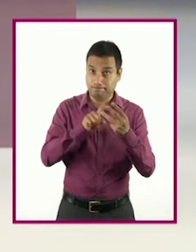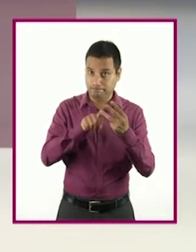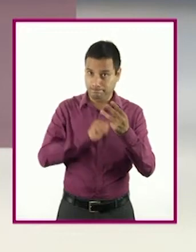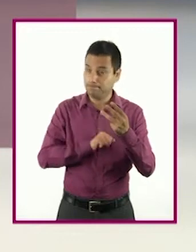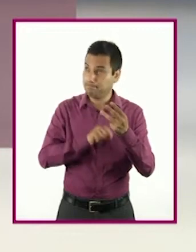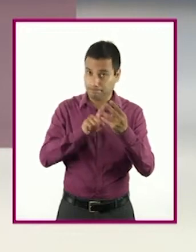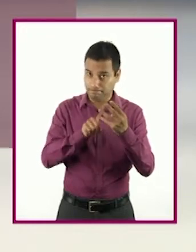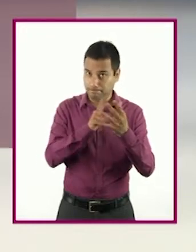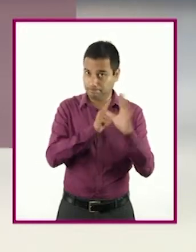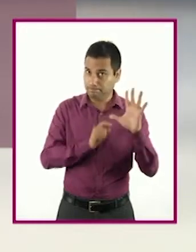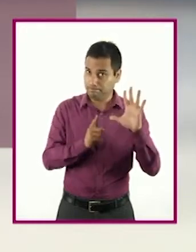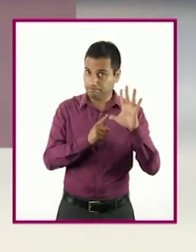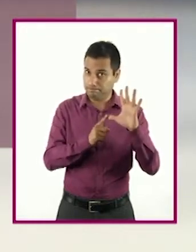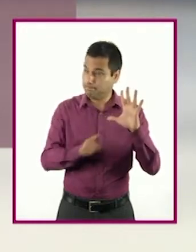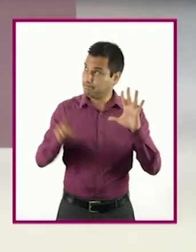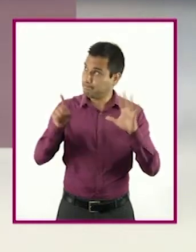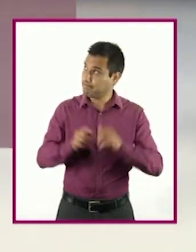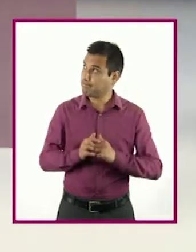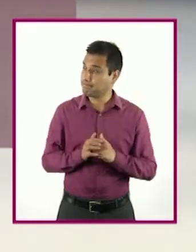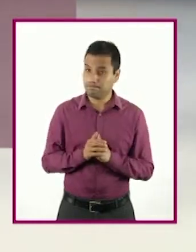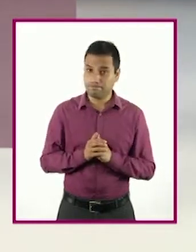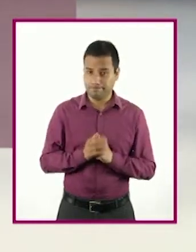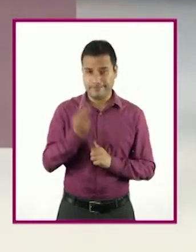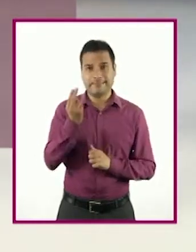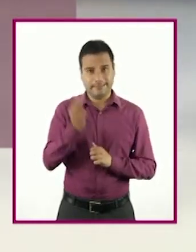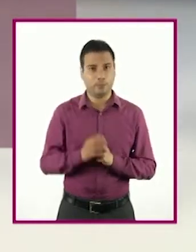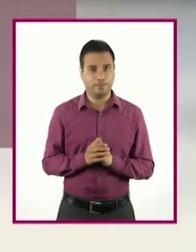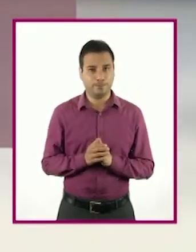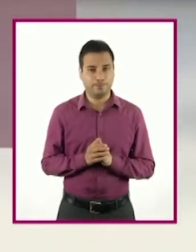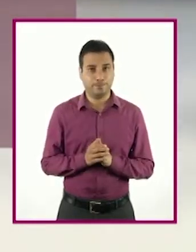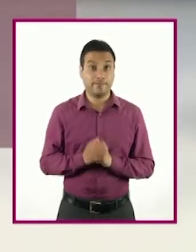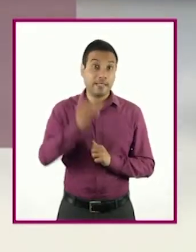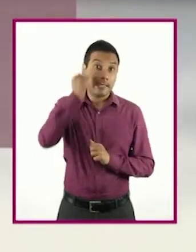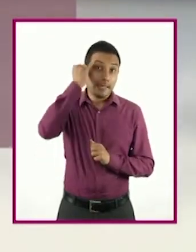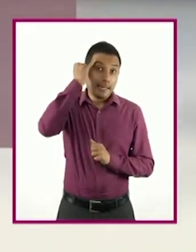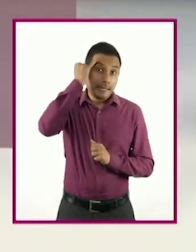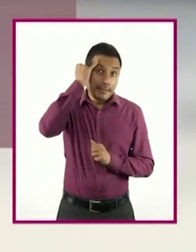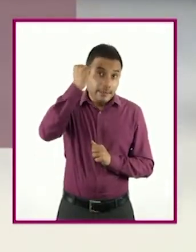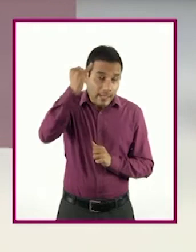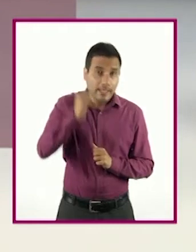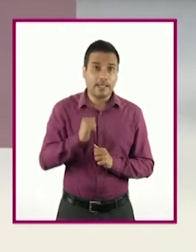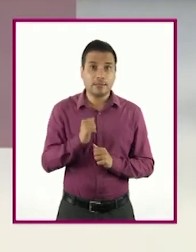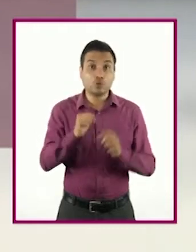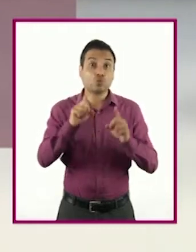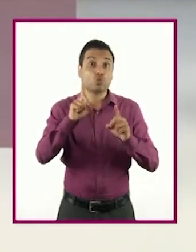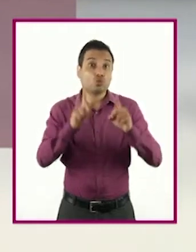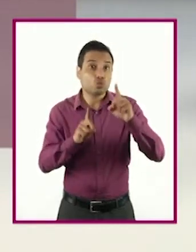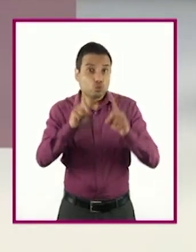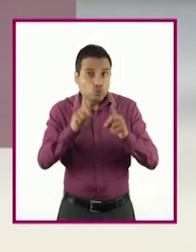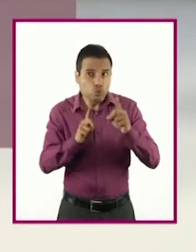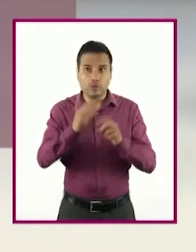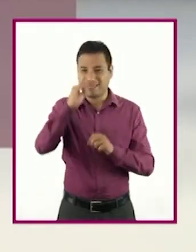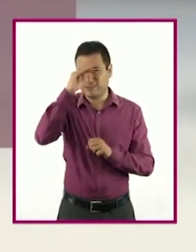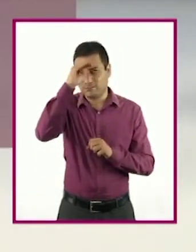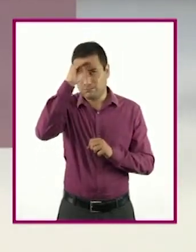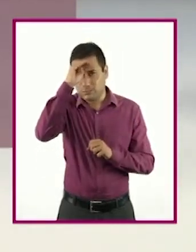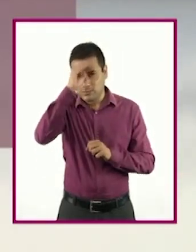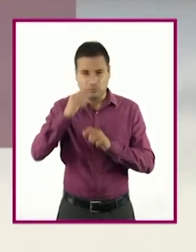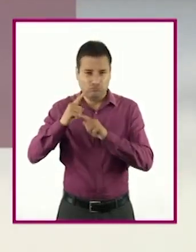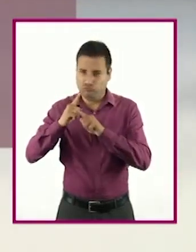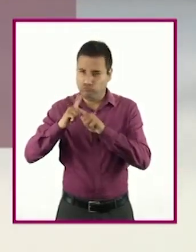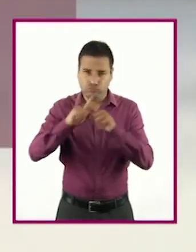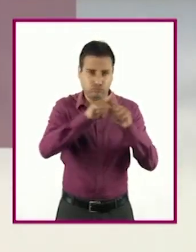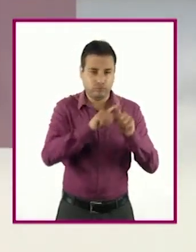pegamento, lápiz o bolígrafo y colores para registrar las ideas principales, dudas y reflexiones que